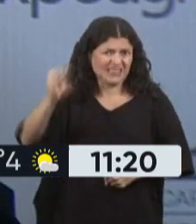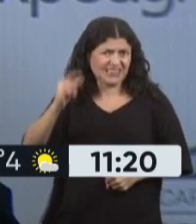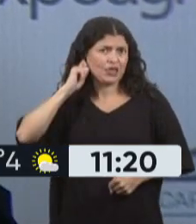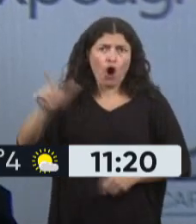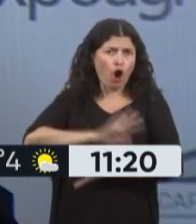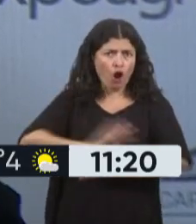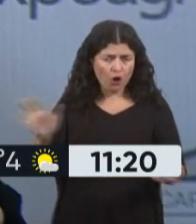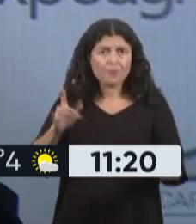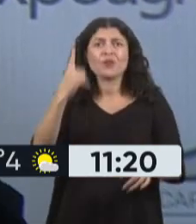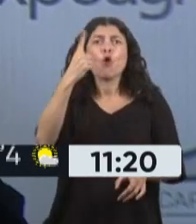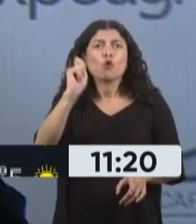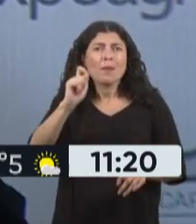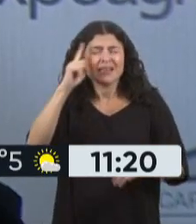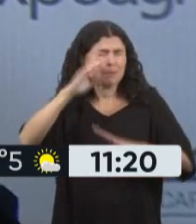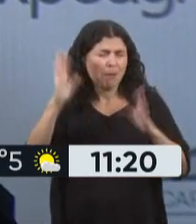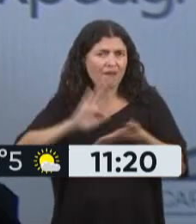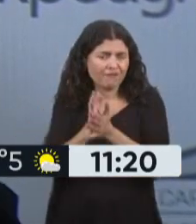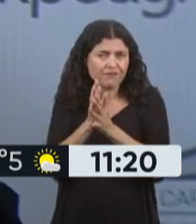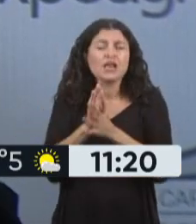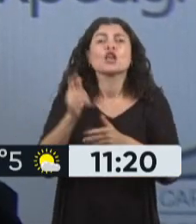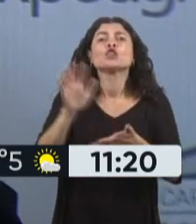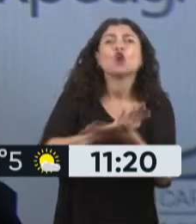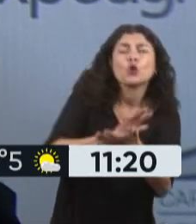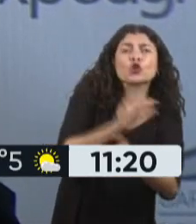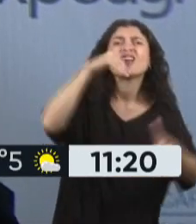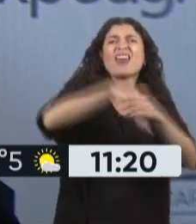que resolvimos el problema del Banco Central en 6 meses.